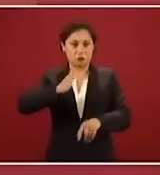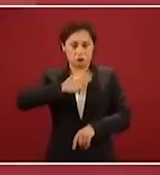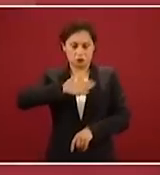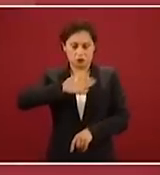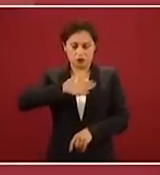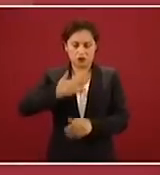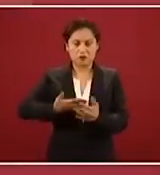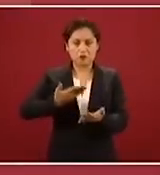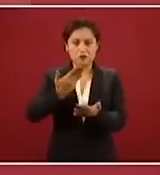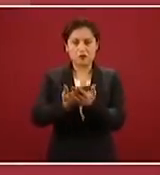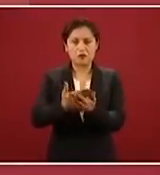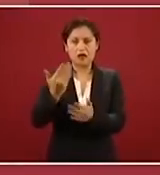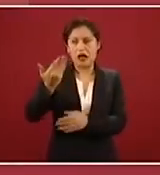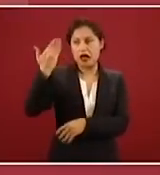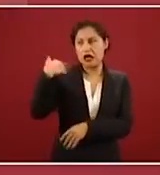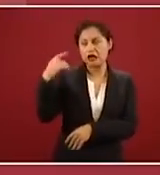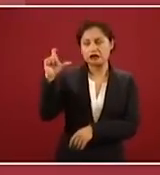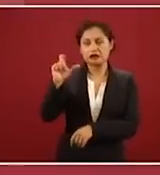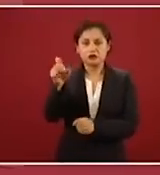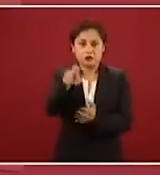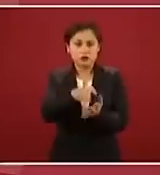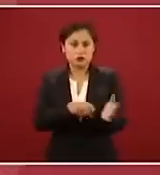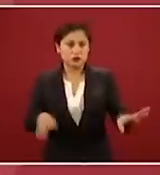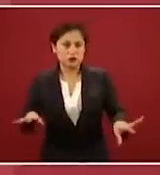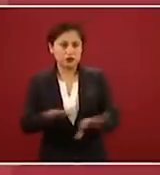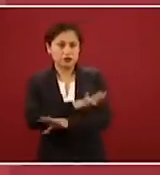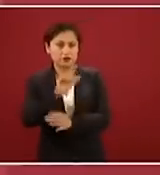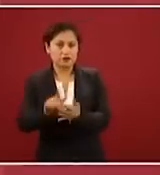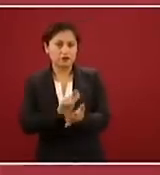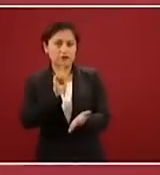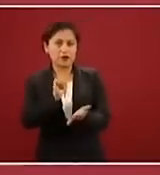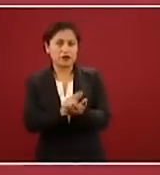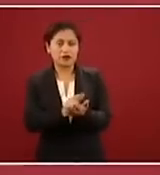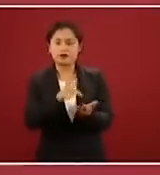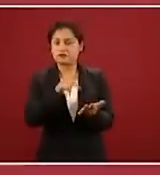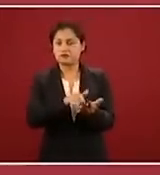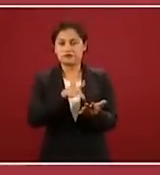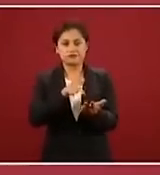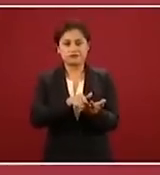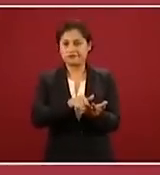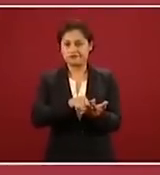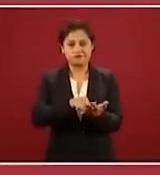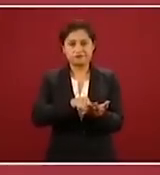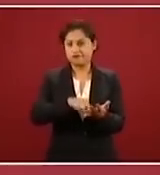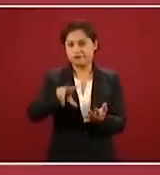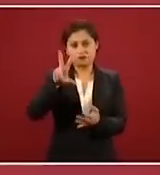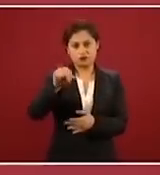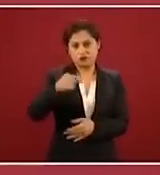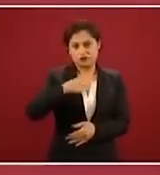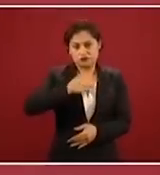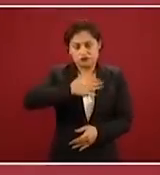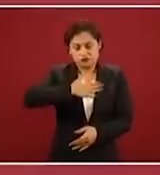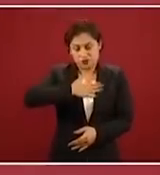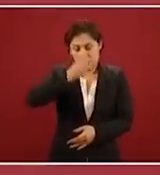una reforma que no estaba pensada, aquí lo aclaró el fiscal, para